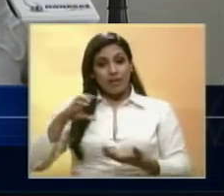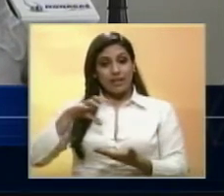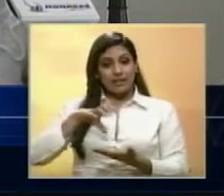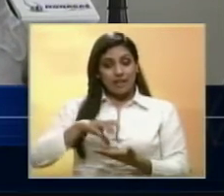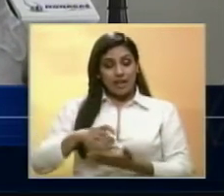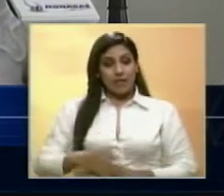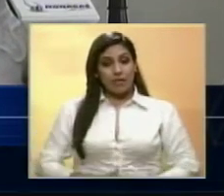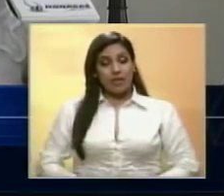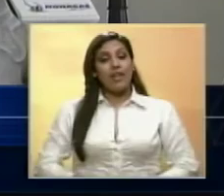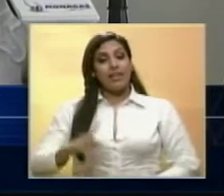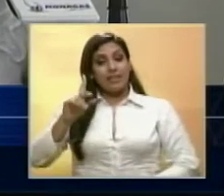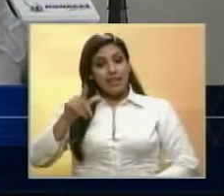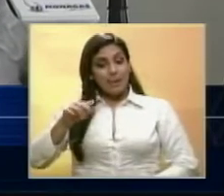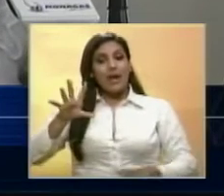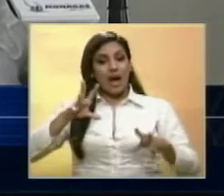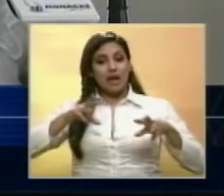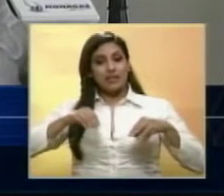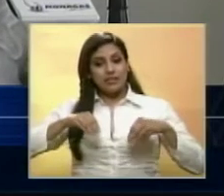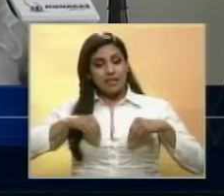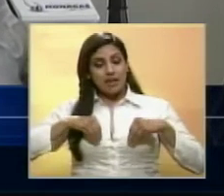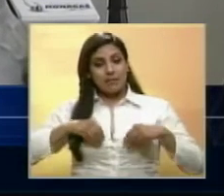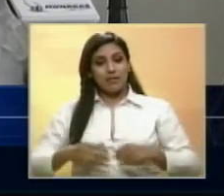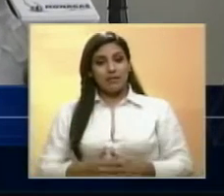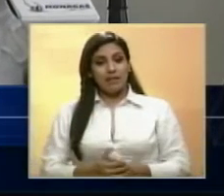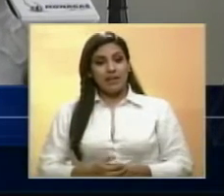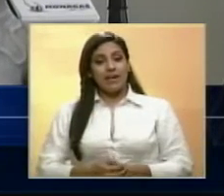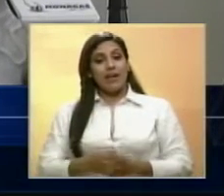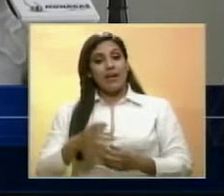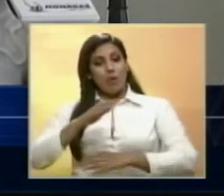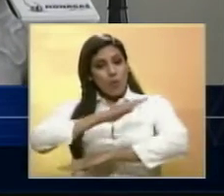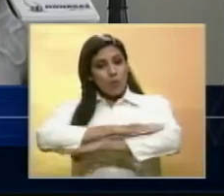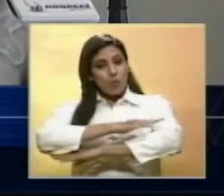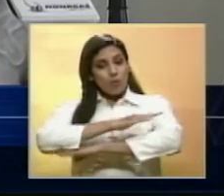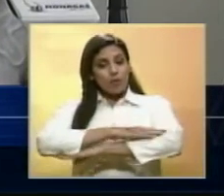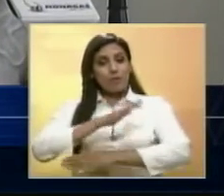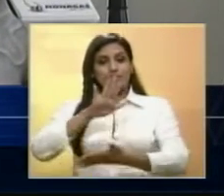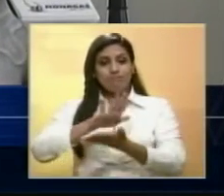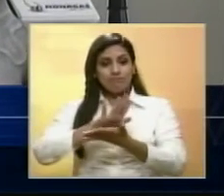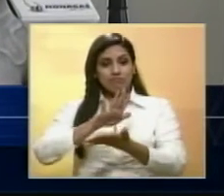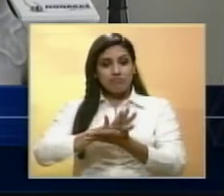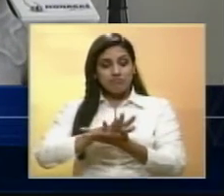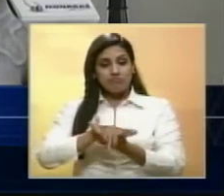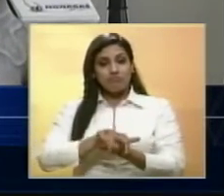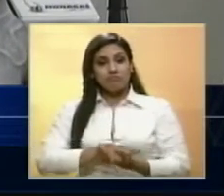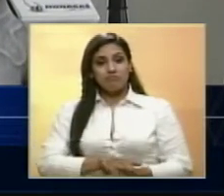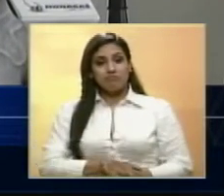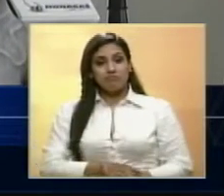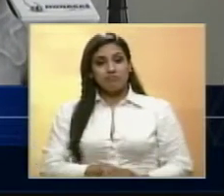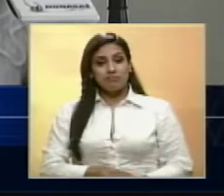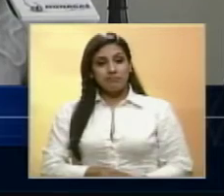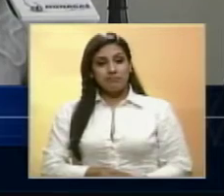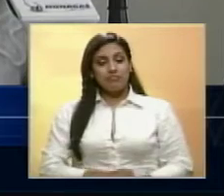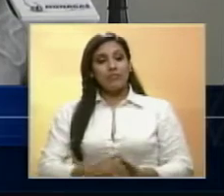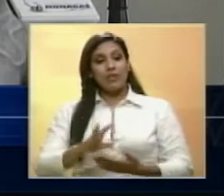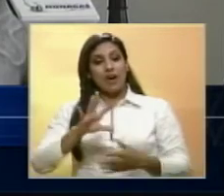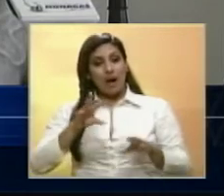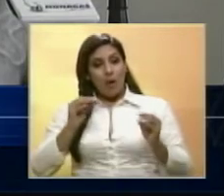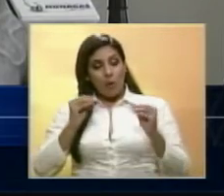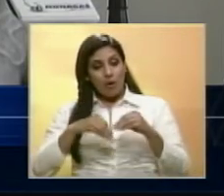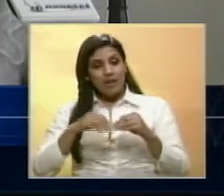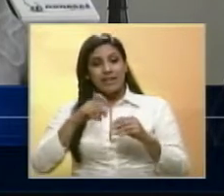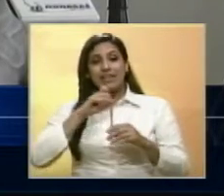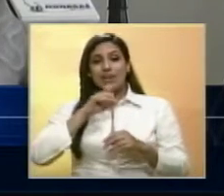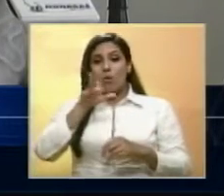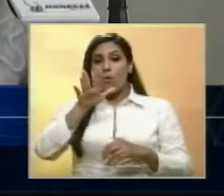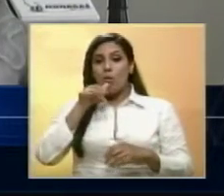Estado. Asimismo, reconocer también el comportamiento cívico que sostuvieron